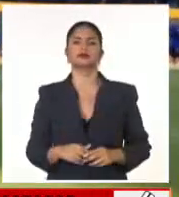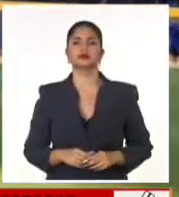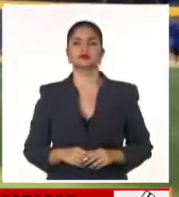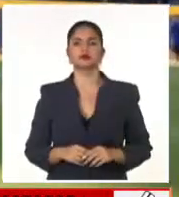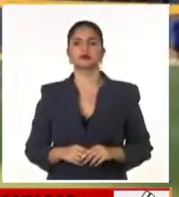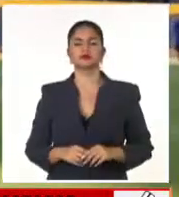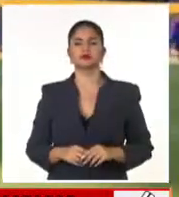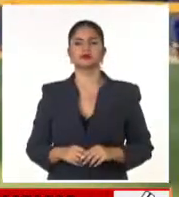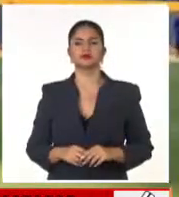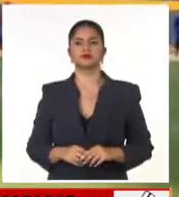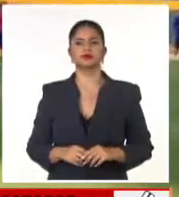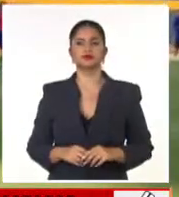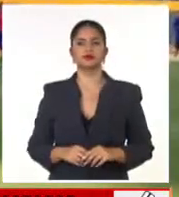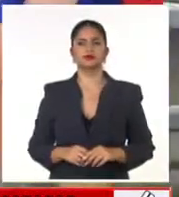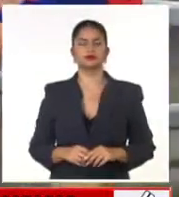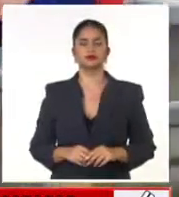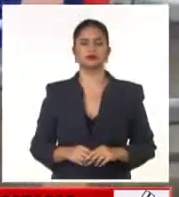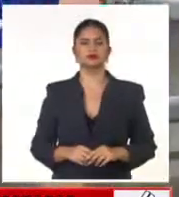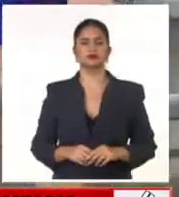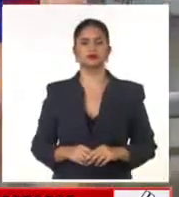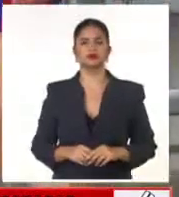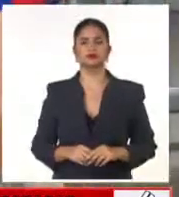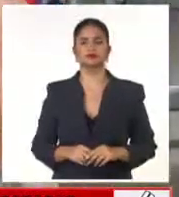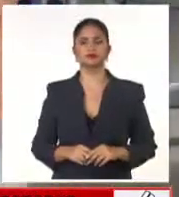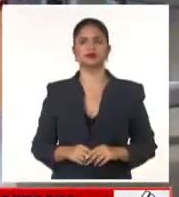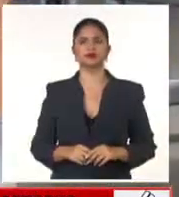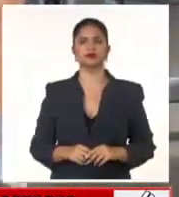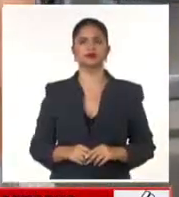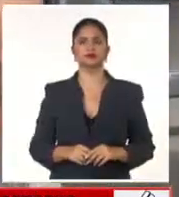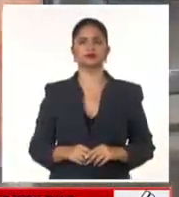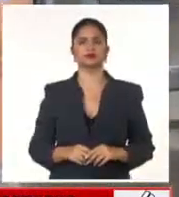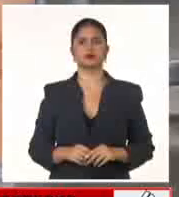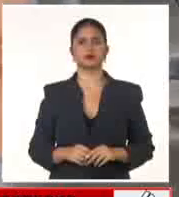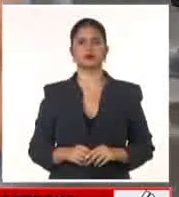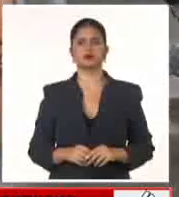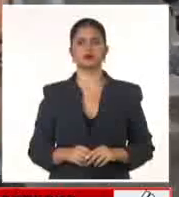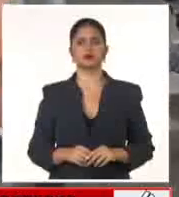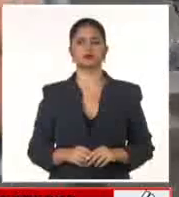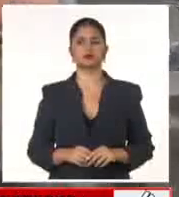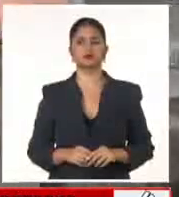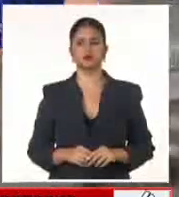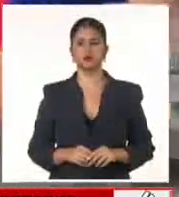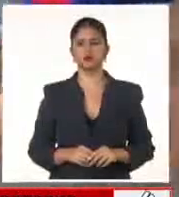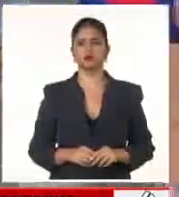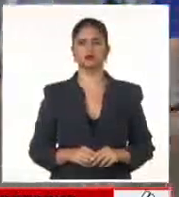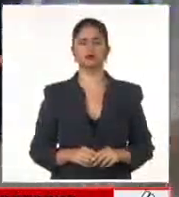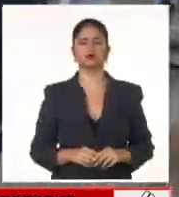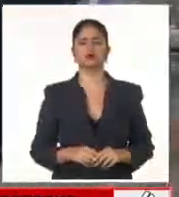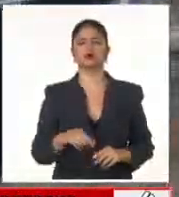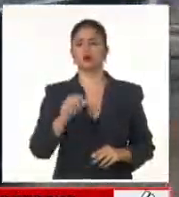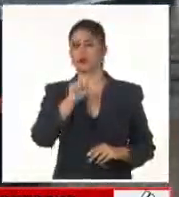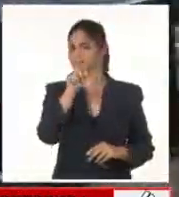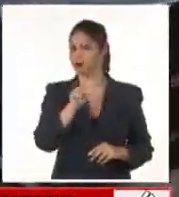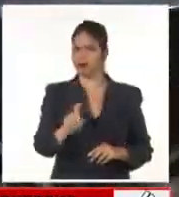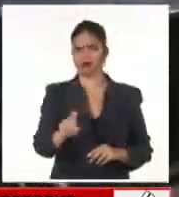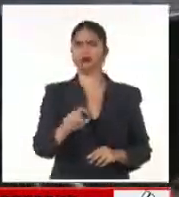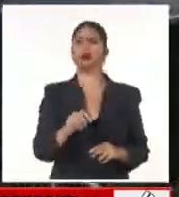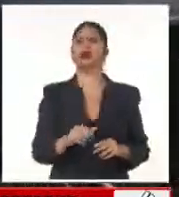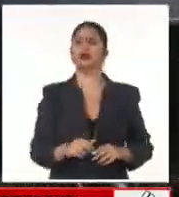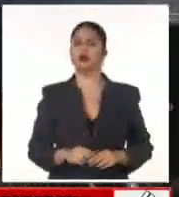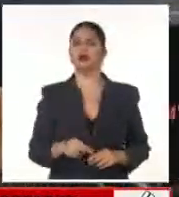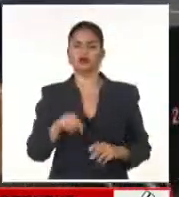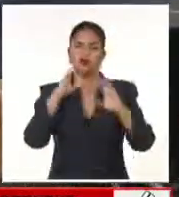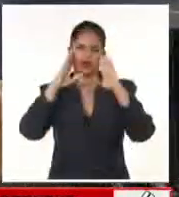por el pase que estaban haciendo por aquí, los juegos de tope. David, ¿cómo digamos que reacondicionarse o reincorporarse ahora